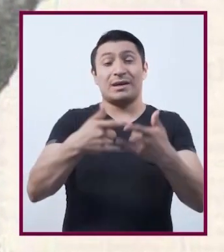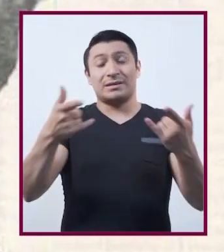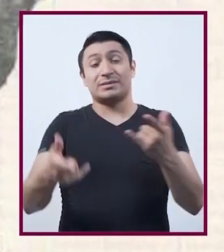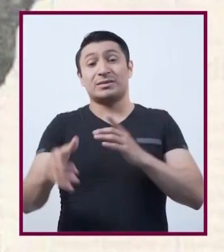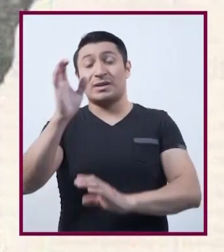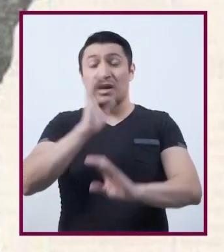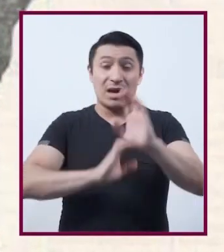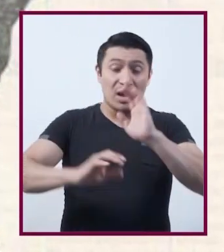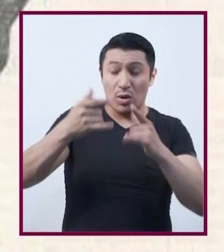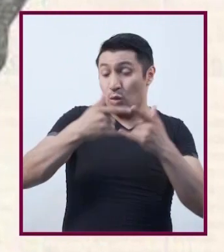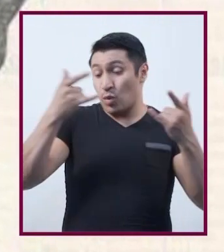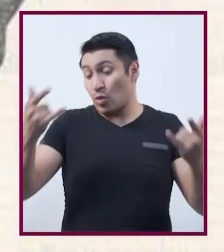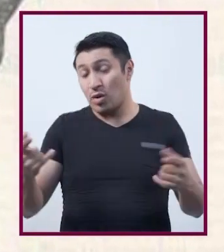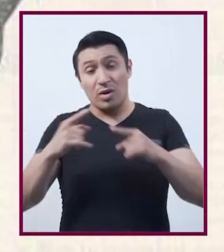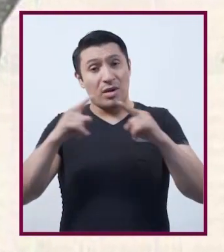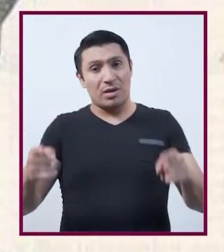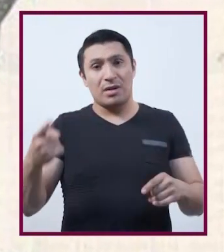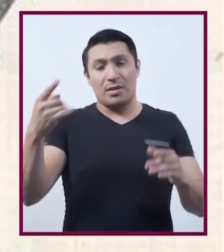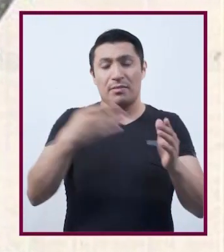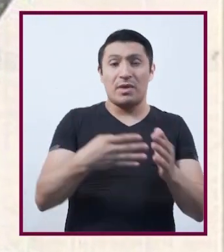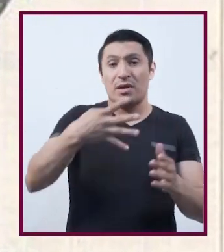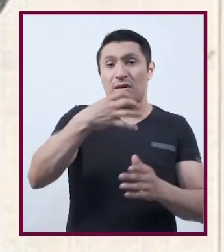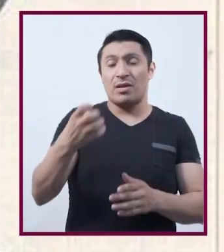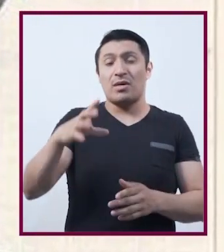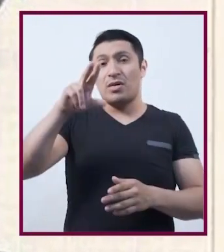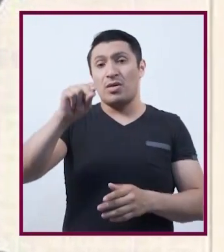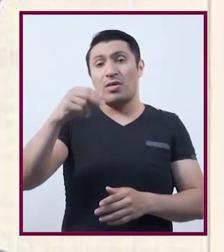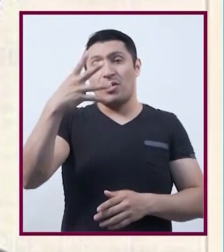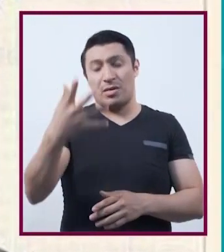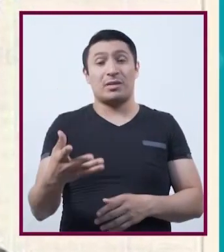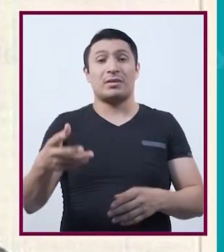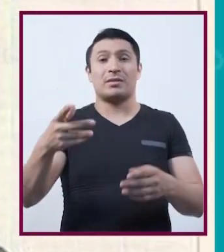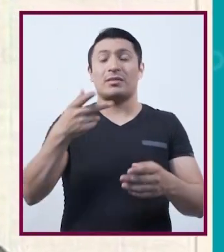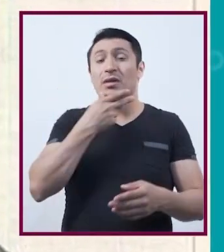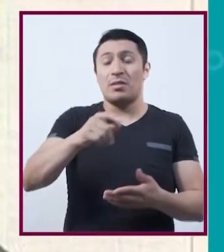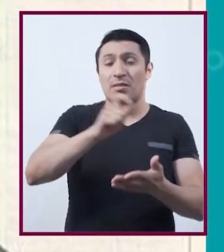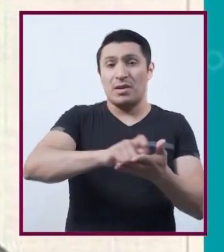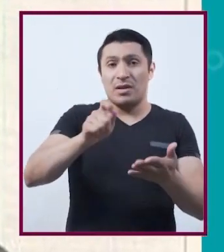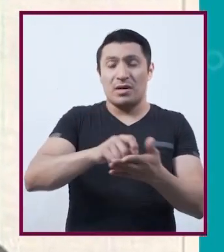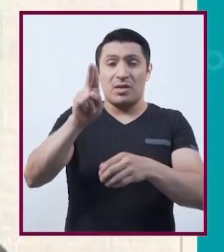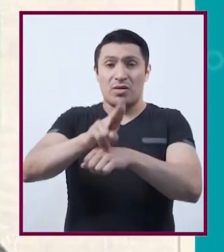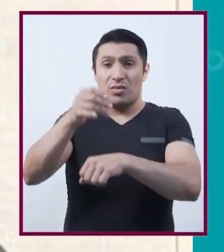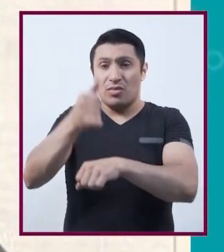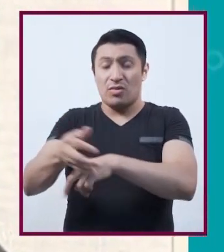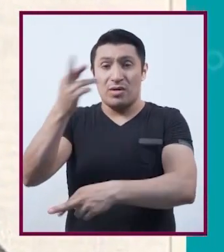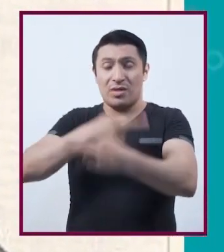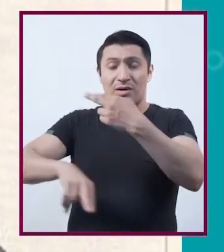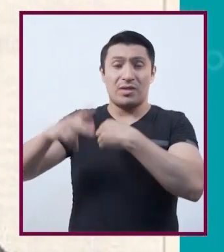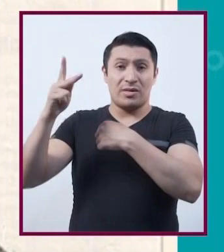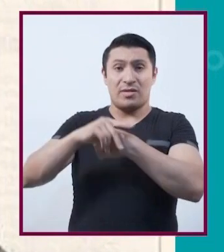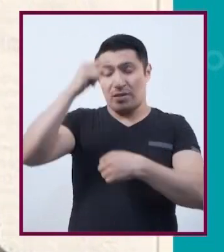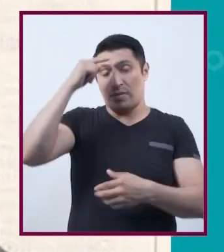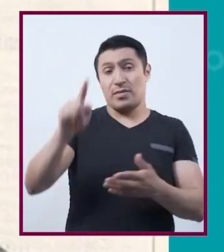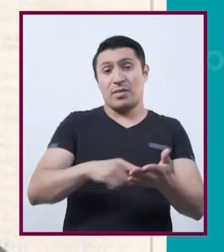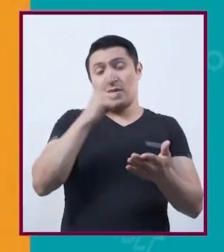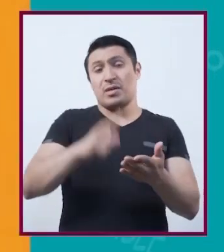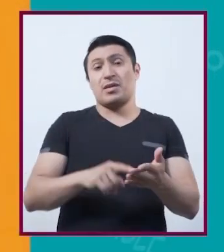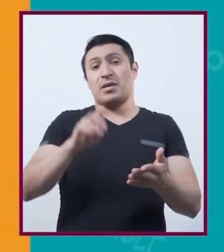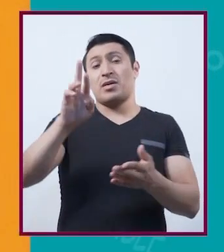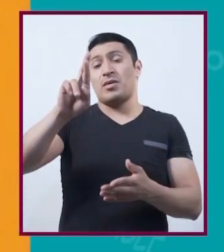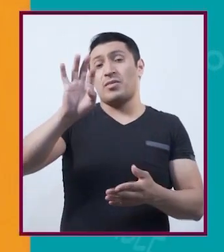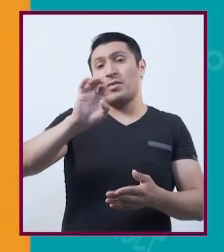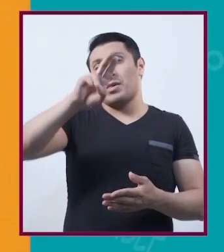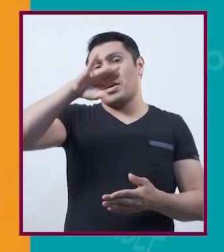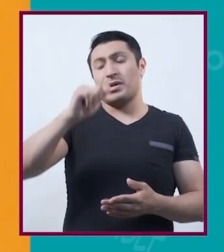para fundar la revista Brecha y escribir El libro de los abrazos y otros libros de gran resonancia. Por ejemplo,